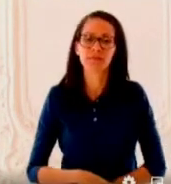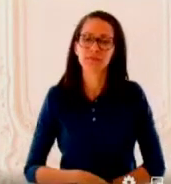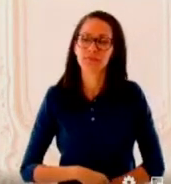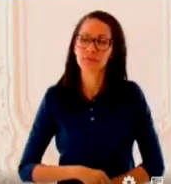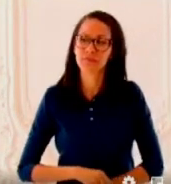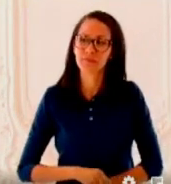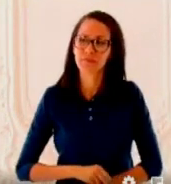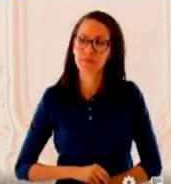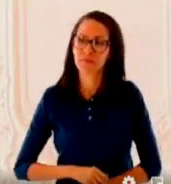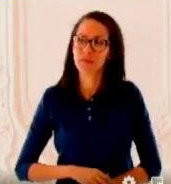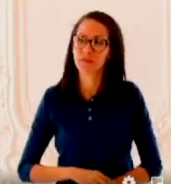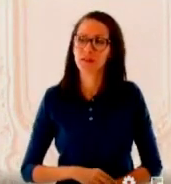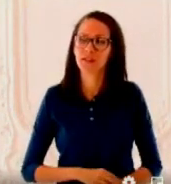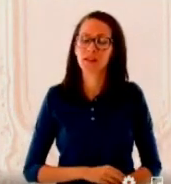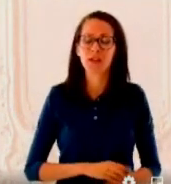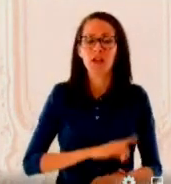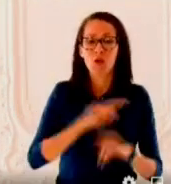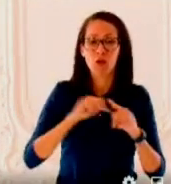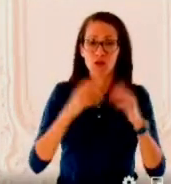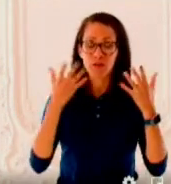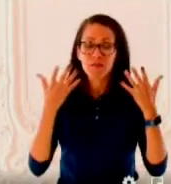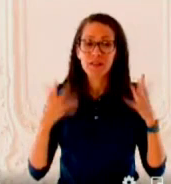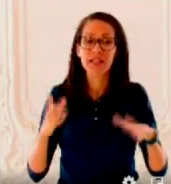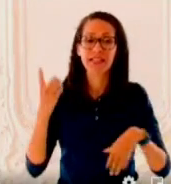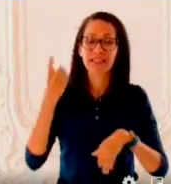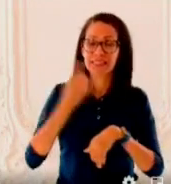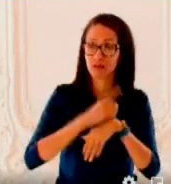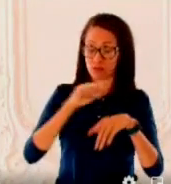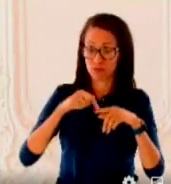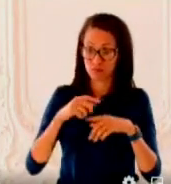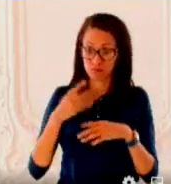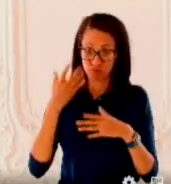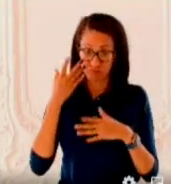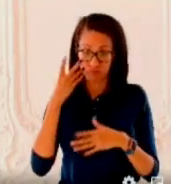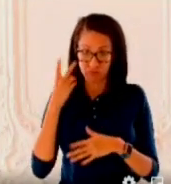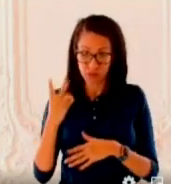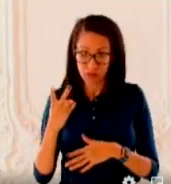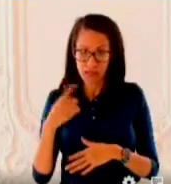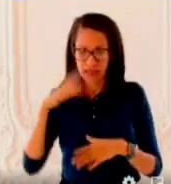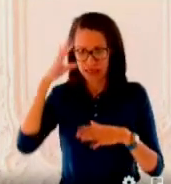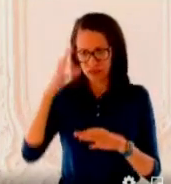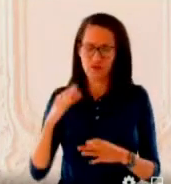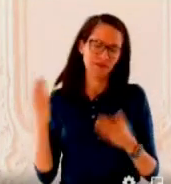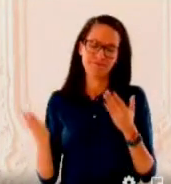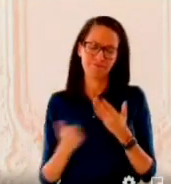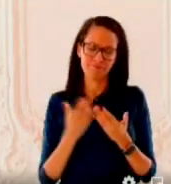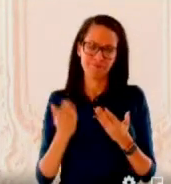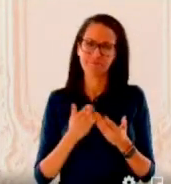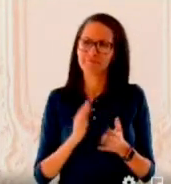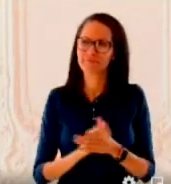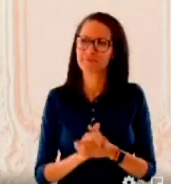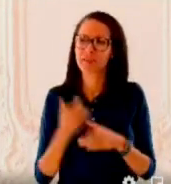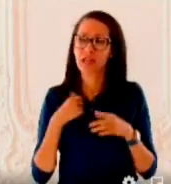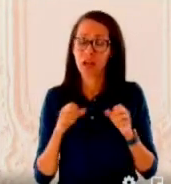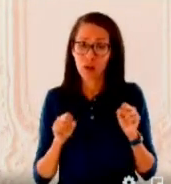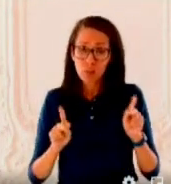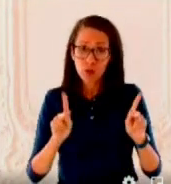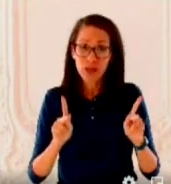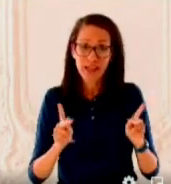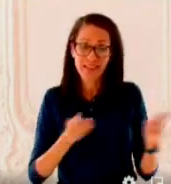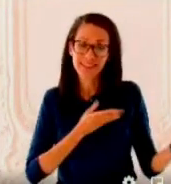Y al final del día, cuando miro todo eso, la decisión fue bien fácil. La oportunidad de